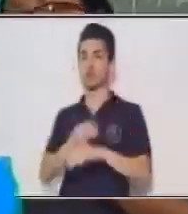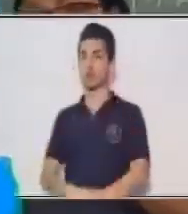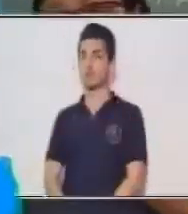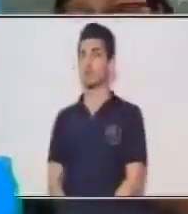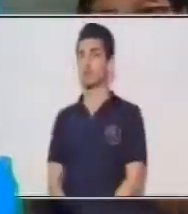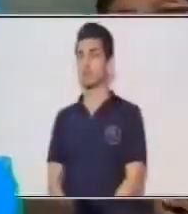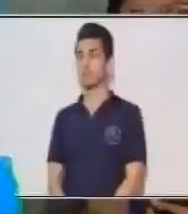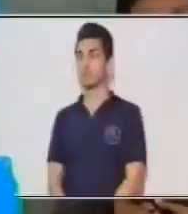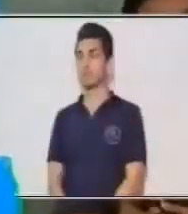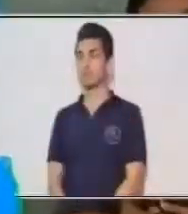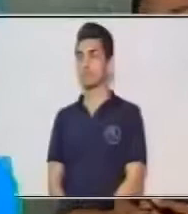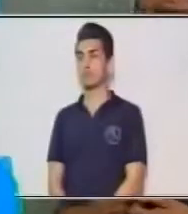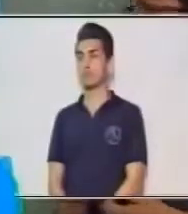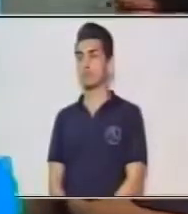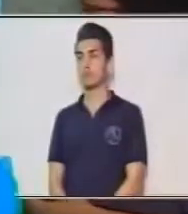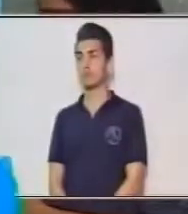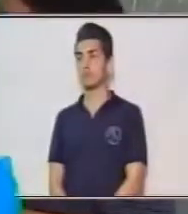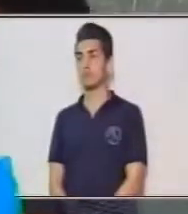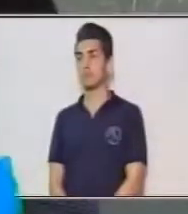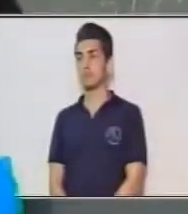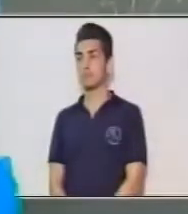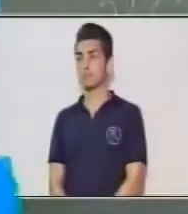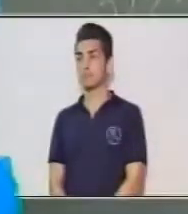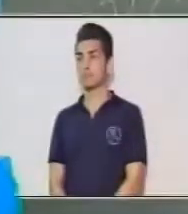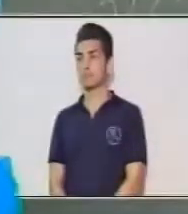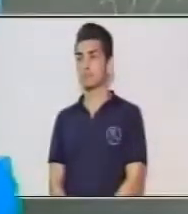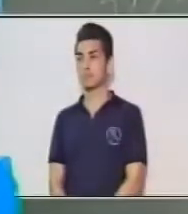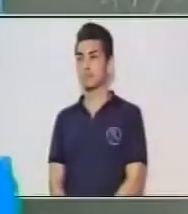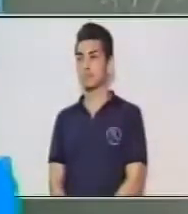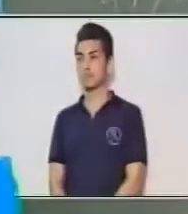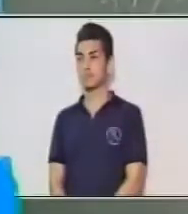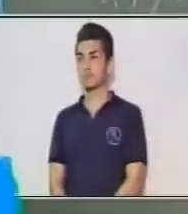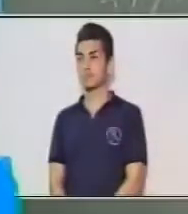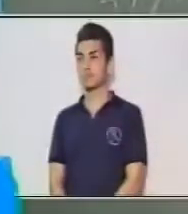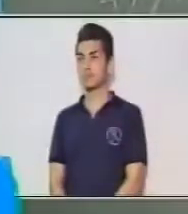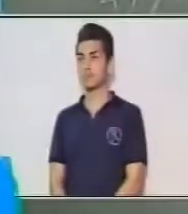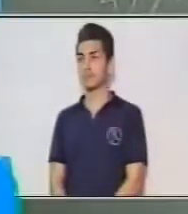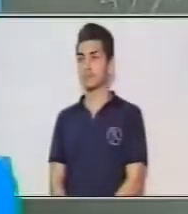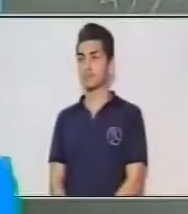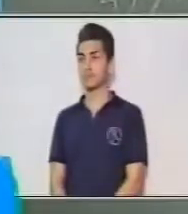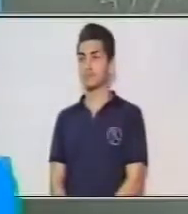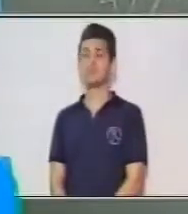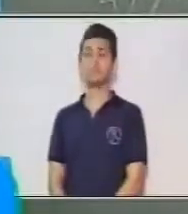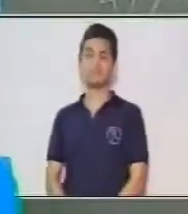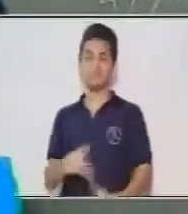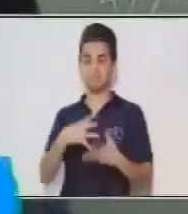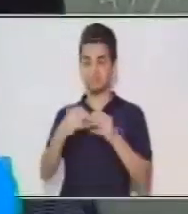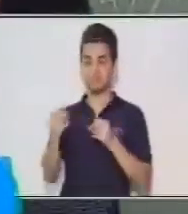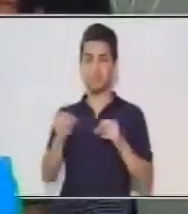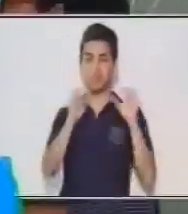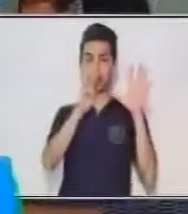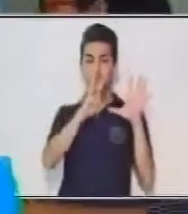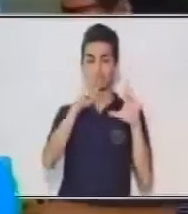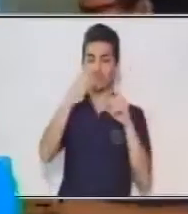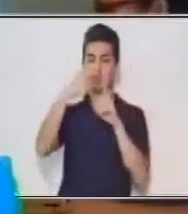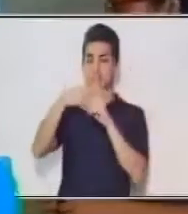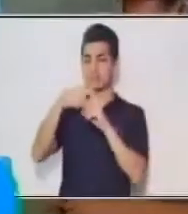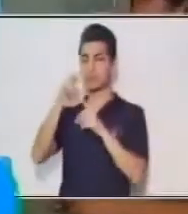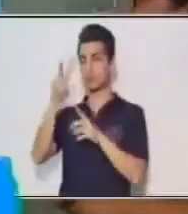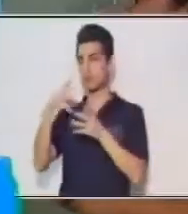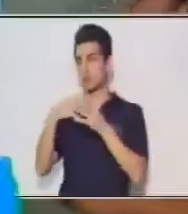cuál sería nuestro resultado? Excelente. Nuestro resultado sería el número